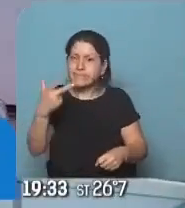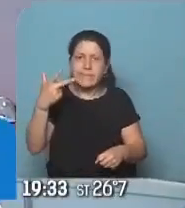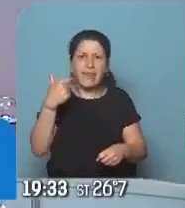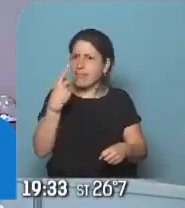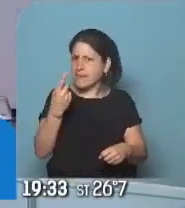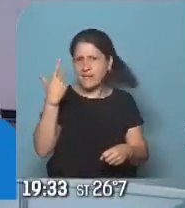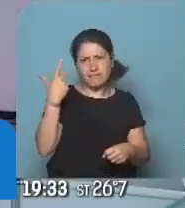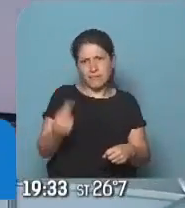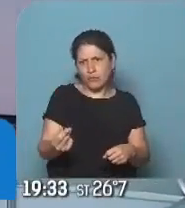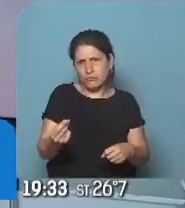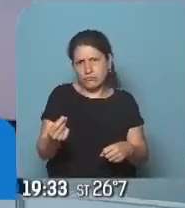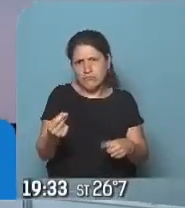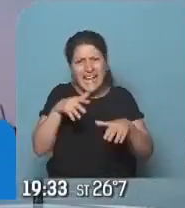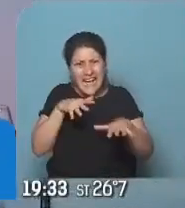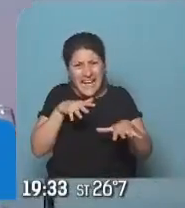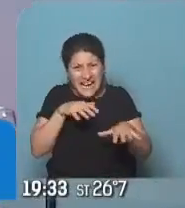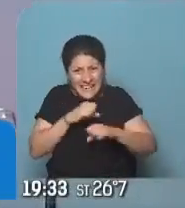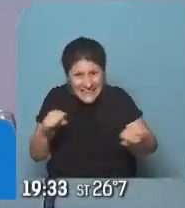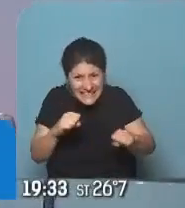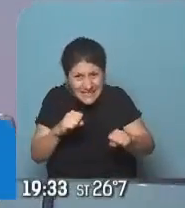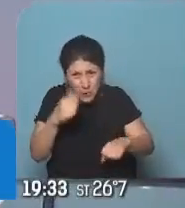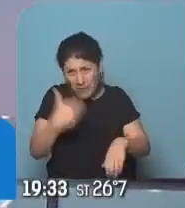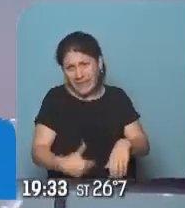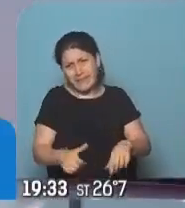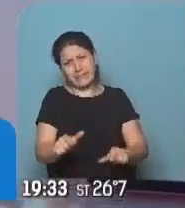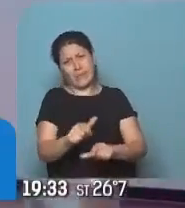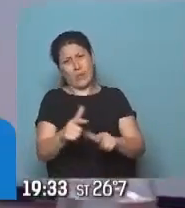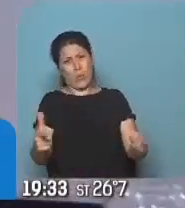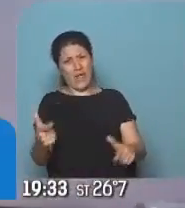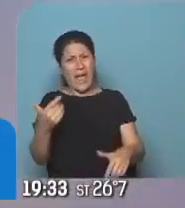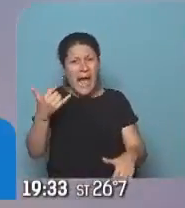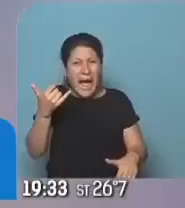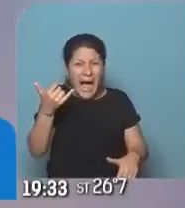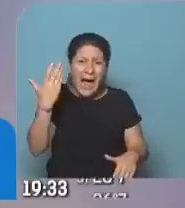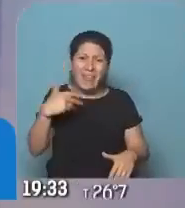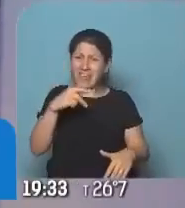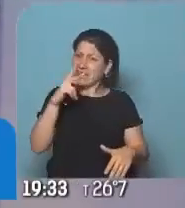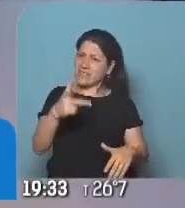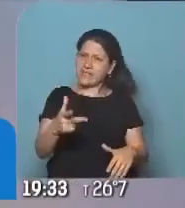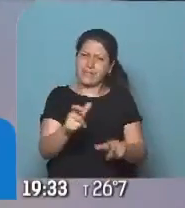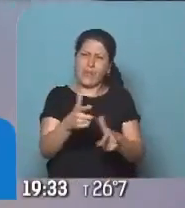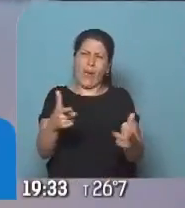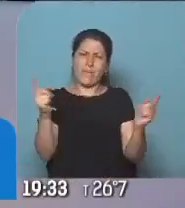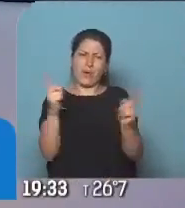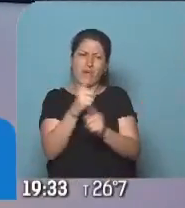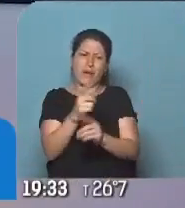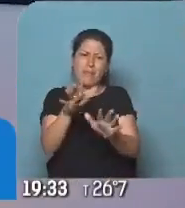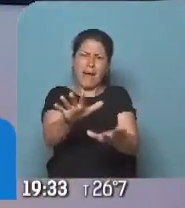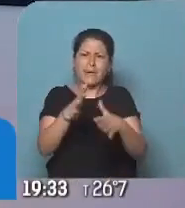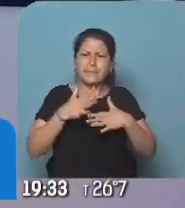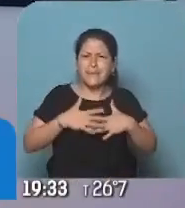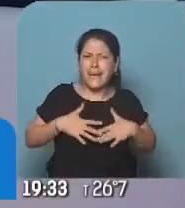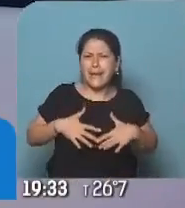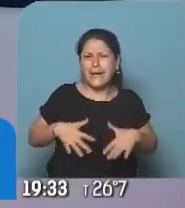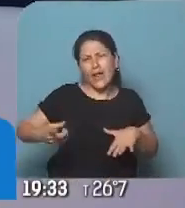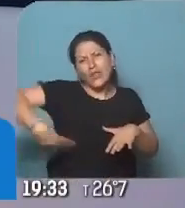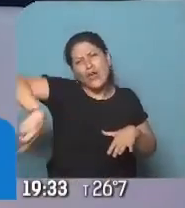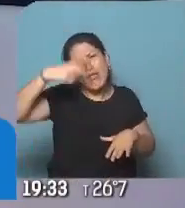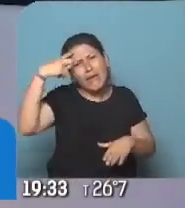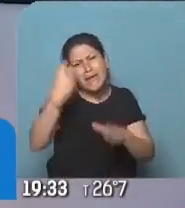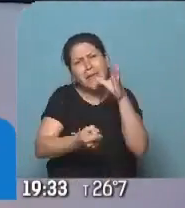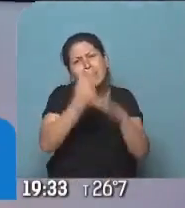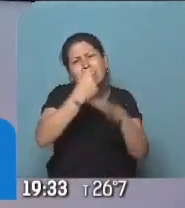enfrentando una crisis humanitaria. Durante mucho tiempo negaba que había un problema, absolutamente. Decían que acá no pasaba nada, que era todo un invento nuestro y de